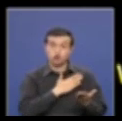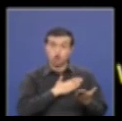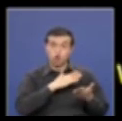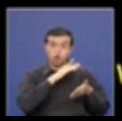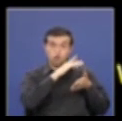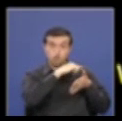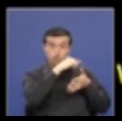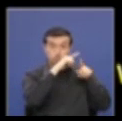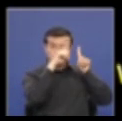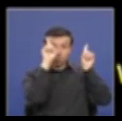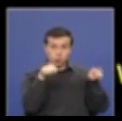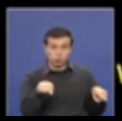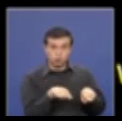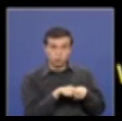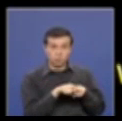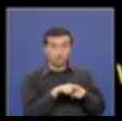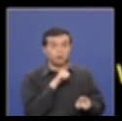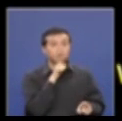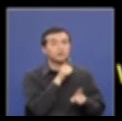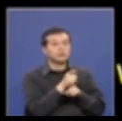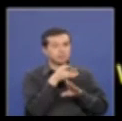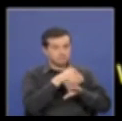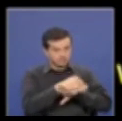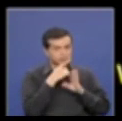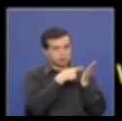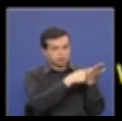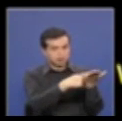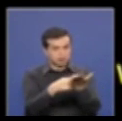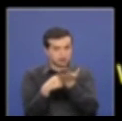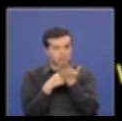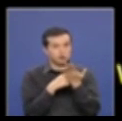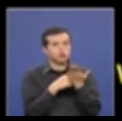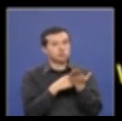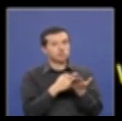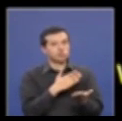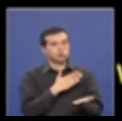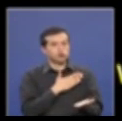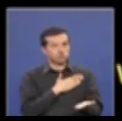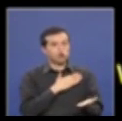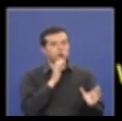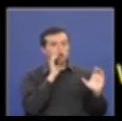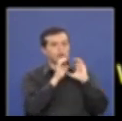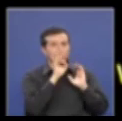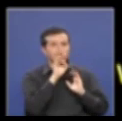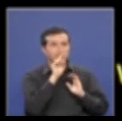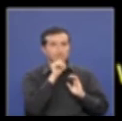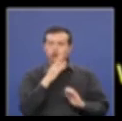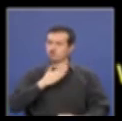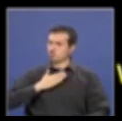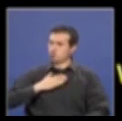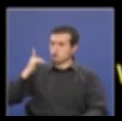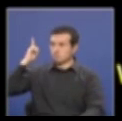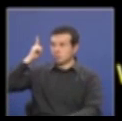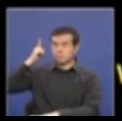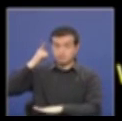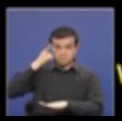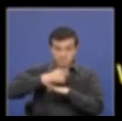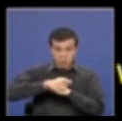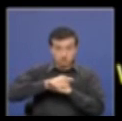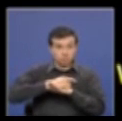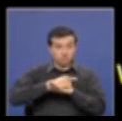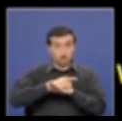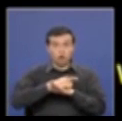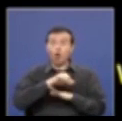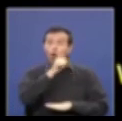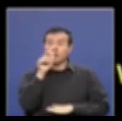cuadro, ¿ya? Ya. Que lo vamos a discutir. Yo le hablaba con Fabián. Por instrucción mía, no se le da nada